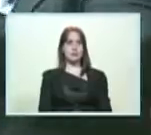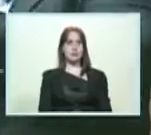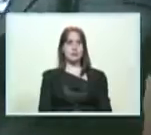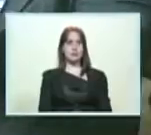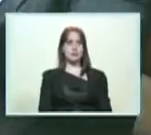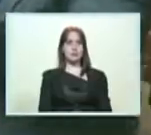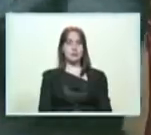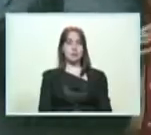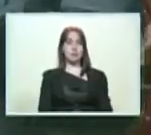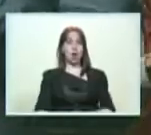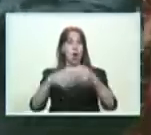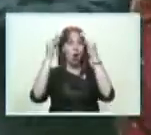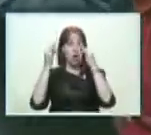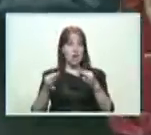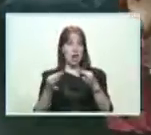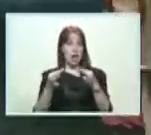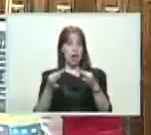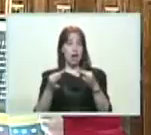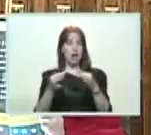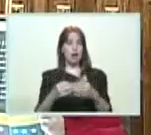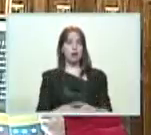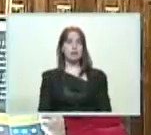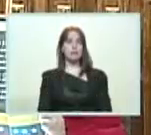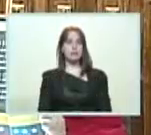Es la original.